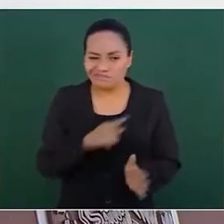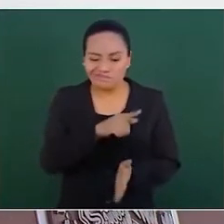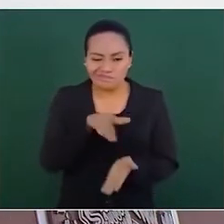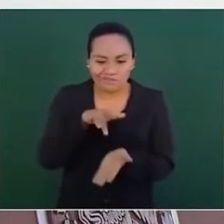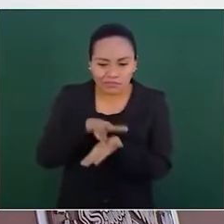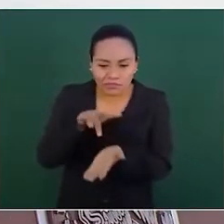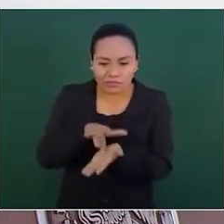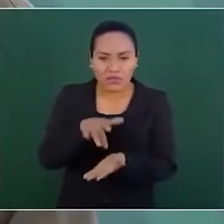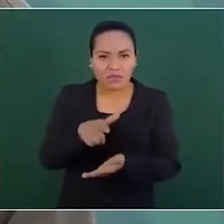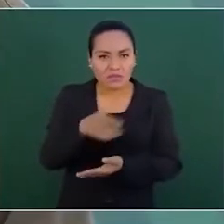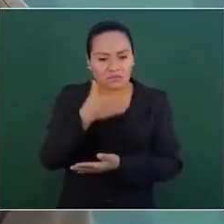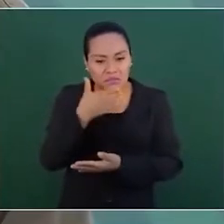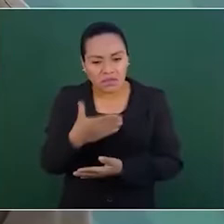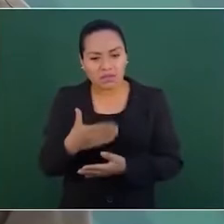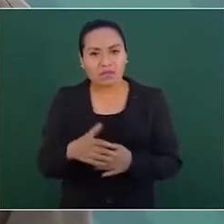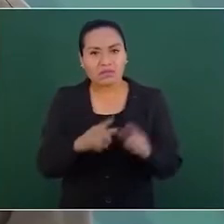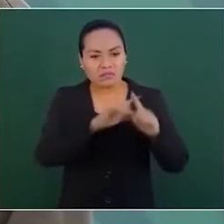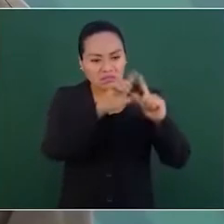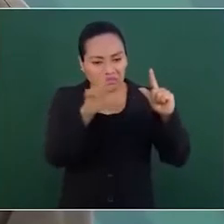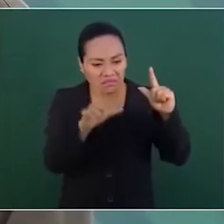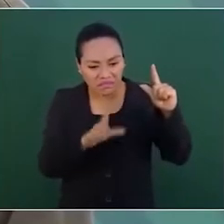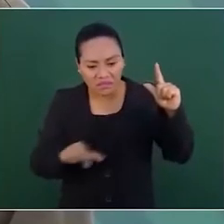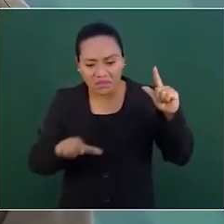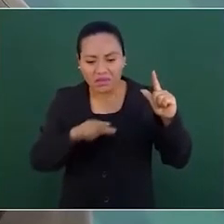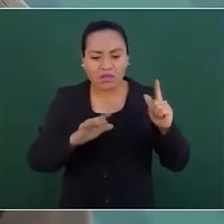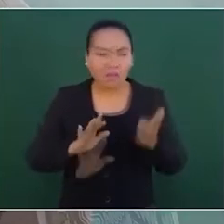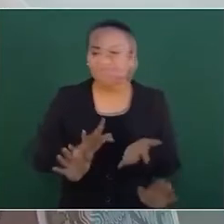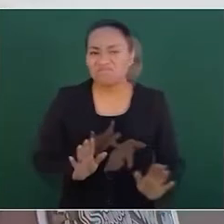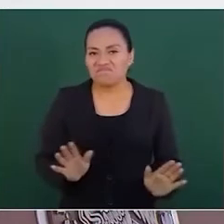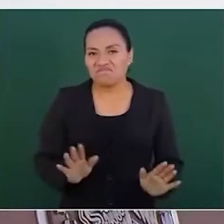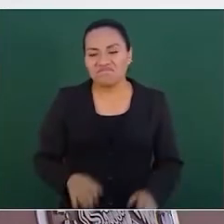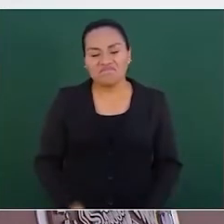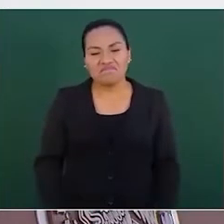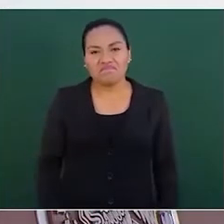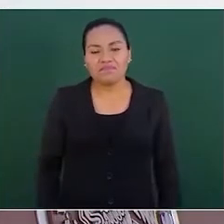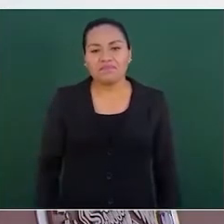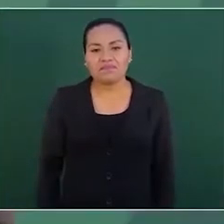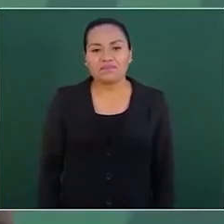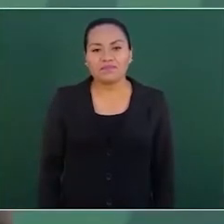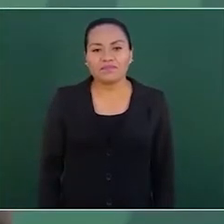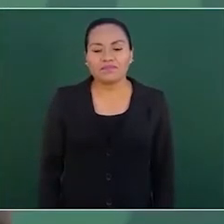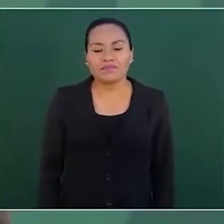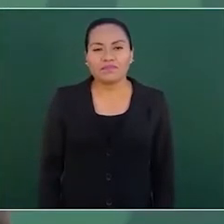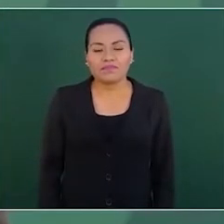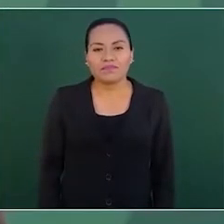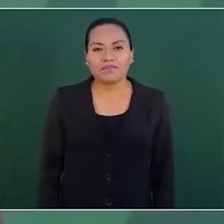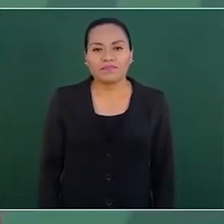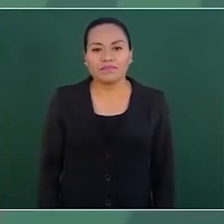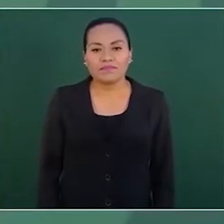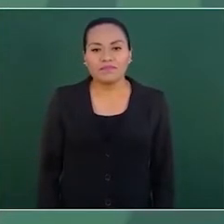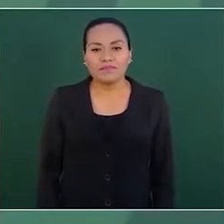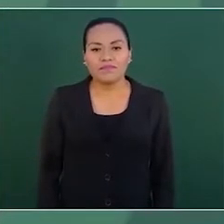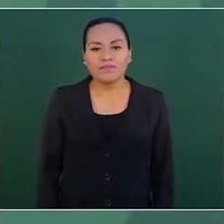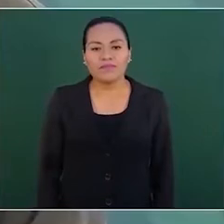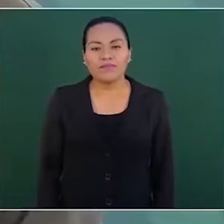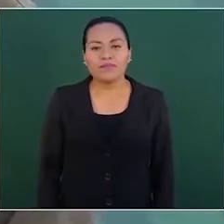Nunca han hecho un periodismo en favor del pueblo. Entonces, nada más dejarlo